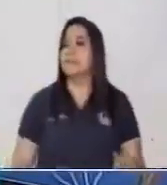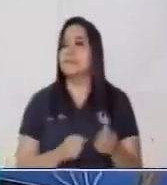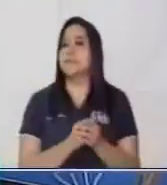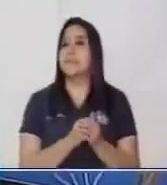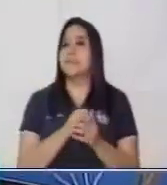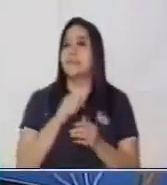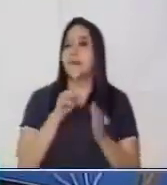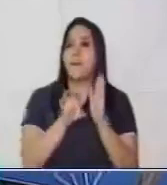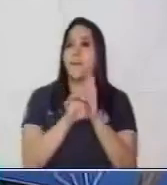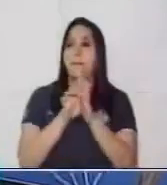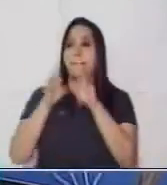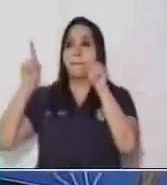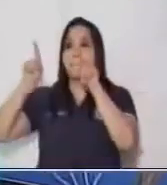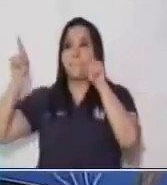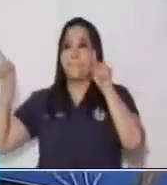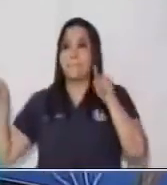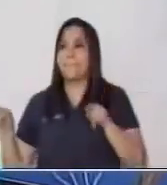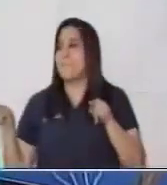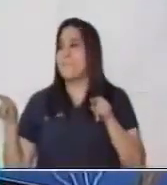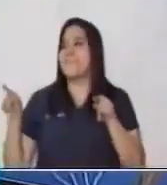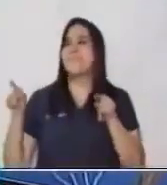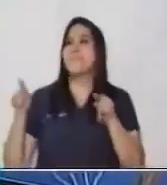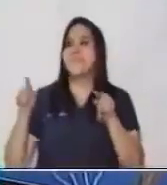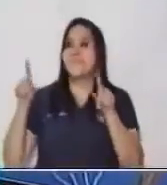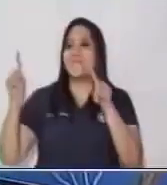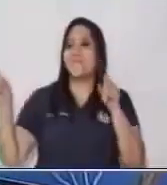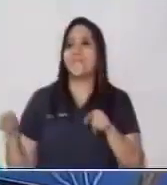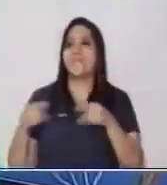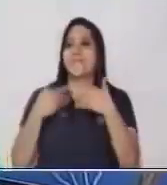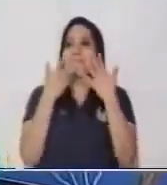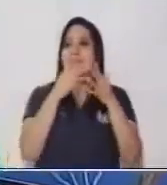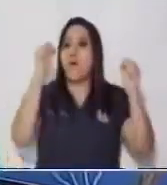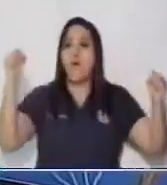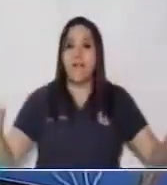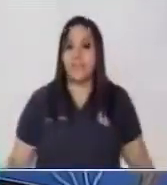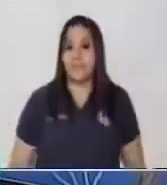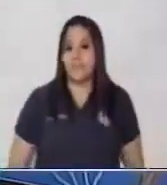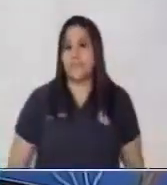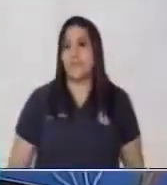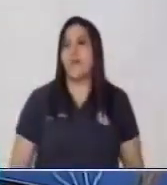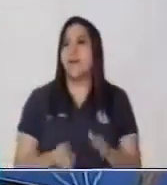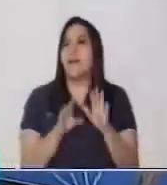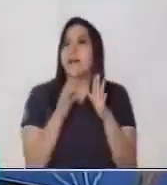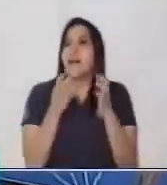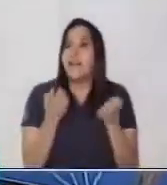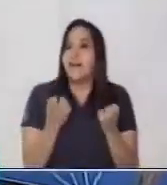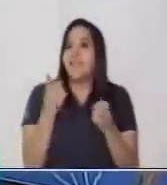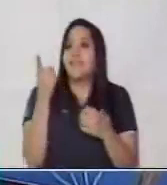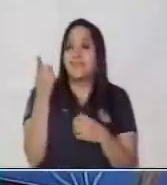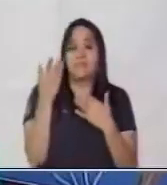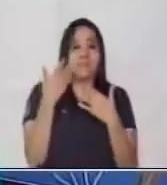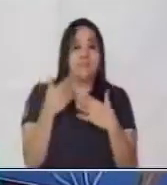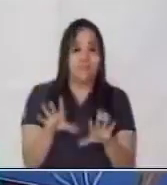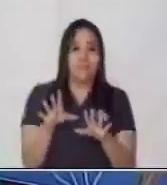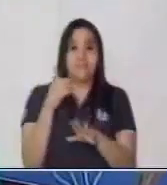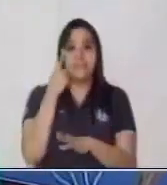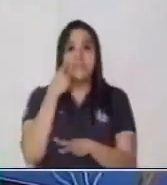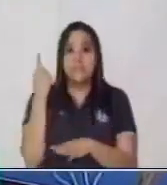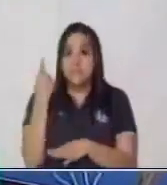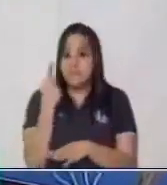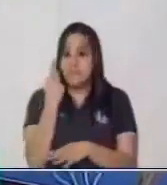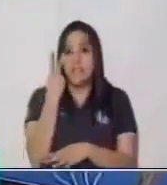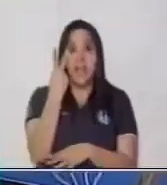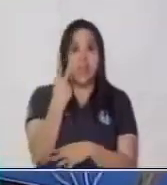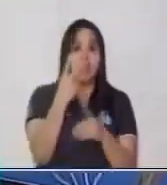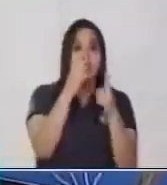la segunda proposición, mi papá le dará un castigo. Y ya busqué la